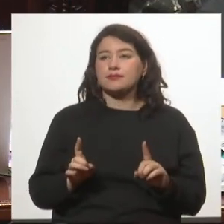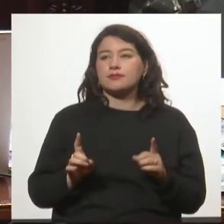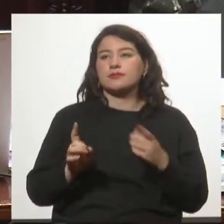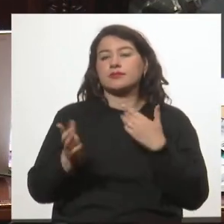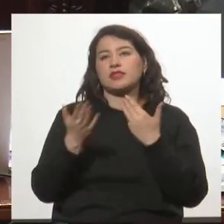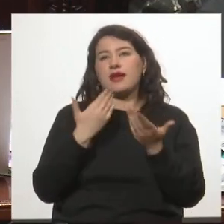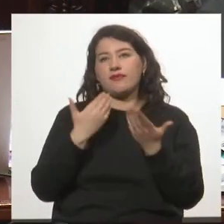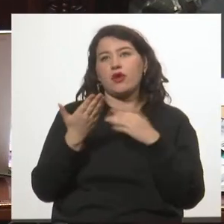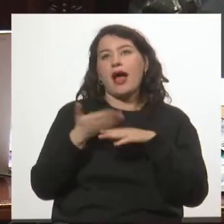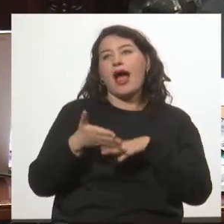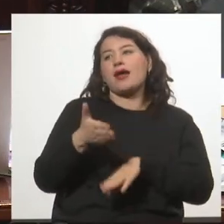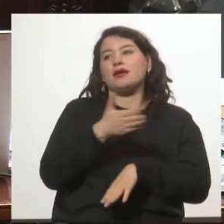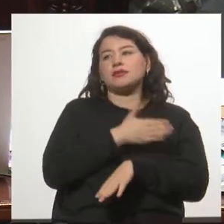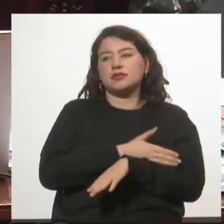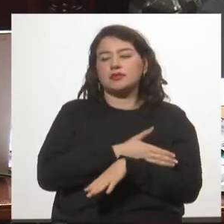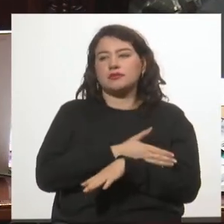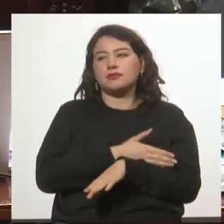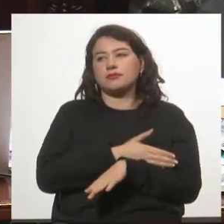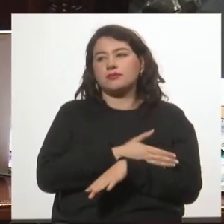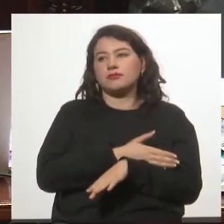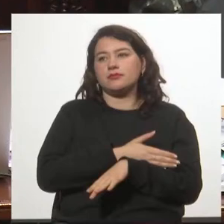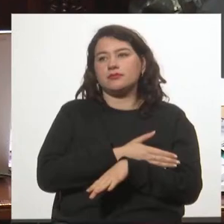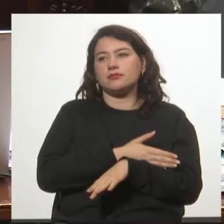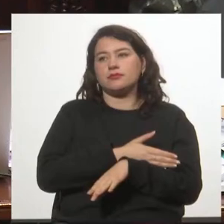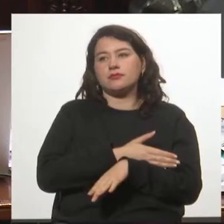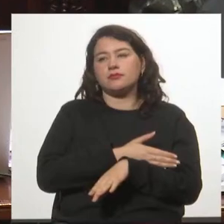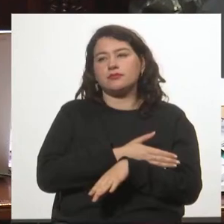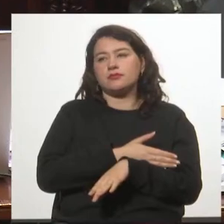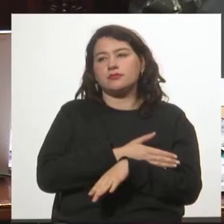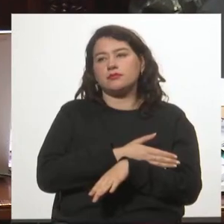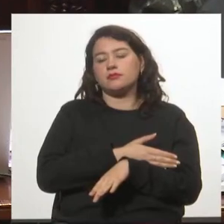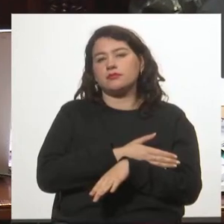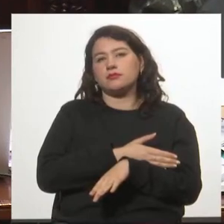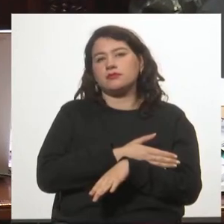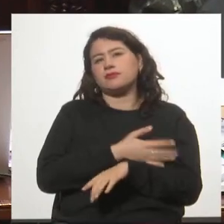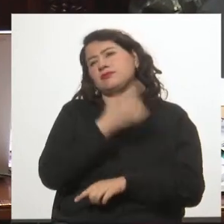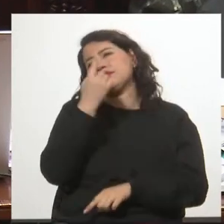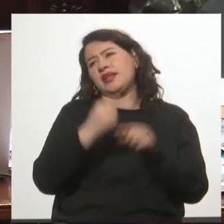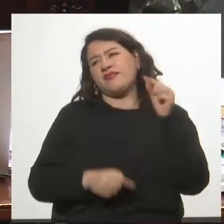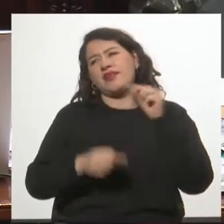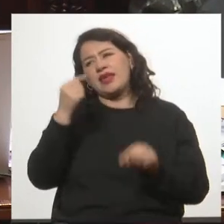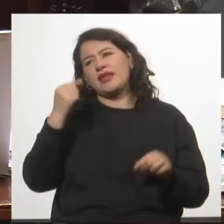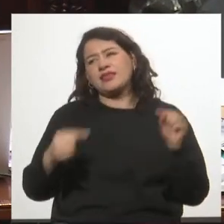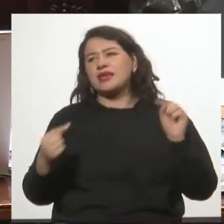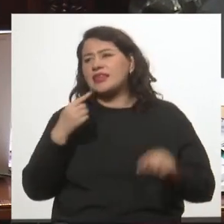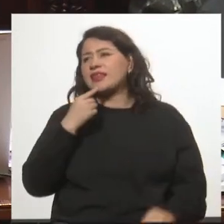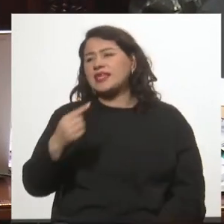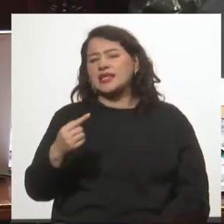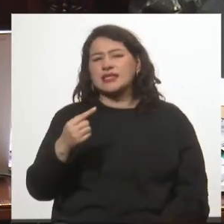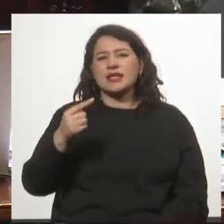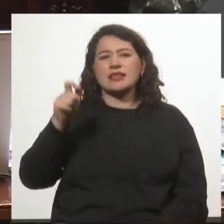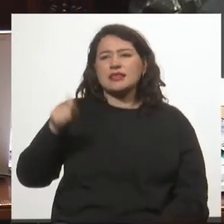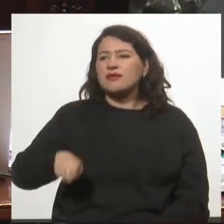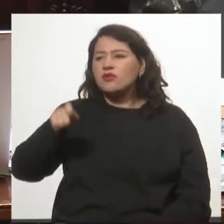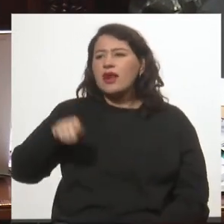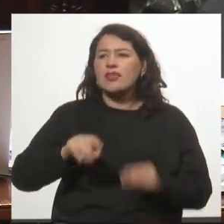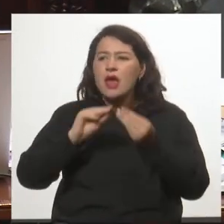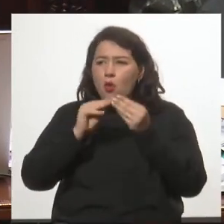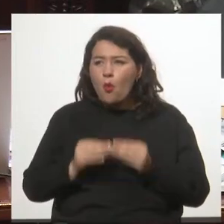antes que yo lo hice sobre múltiples pronunciamientos del tribunal de cuentas-